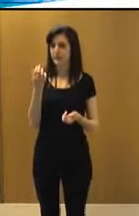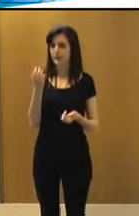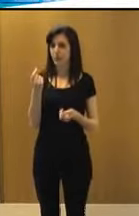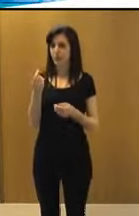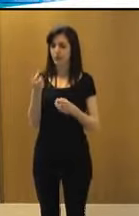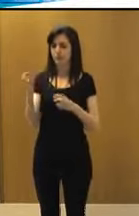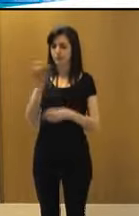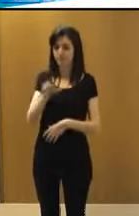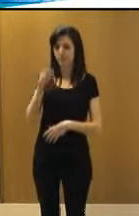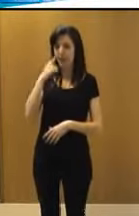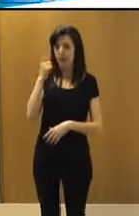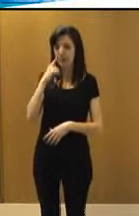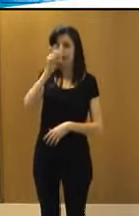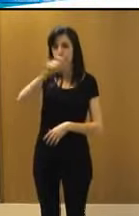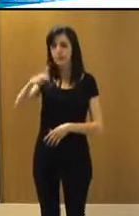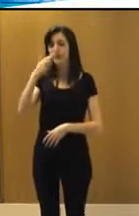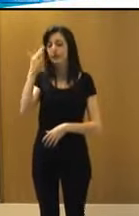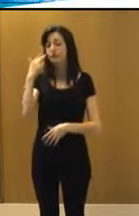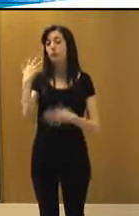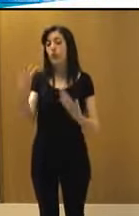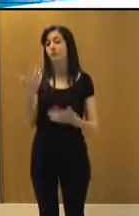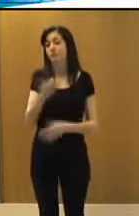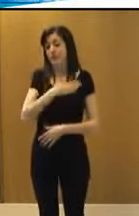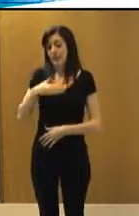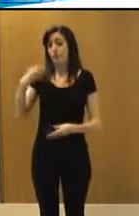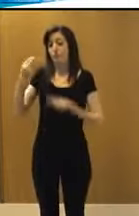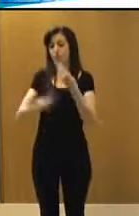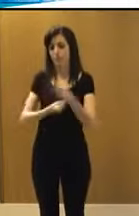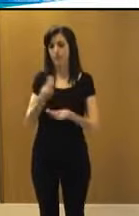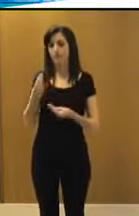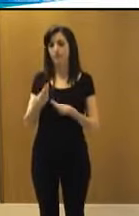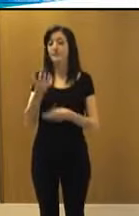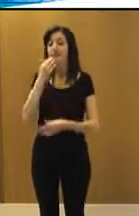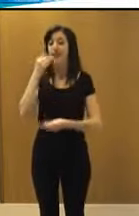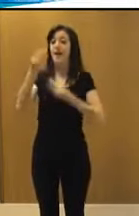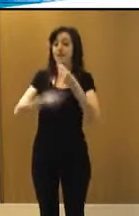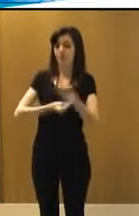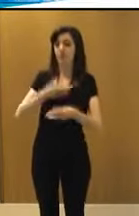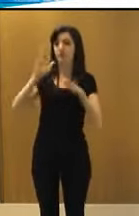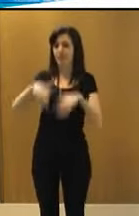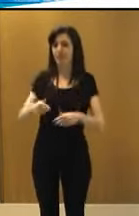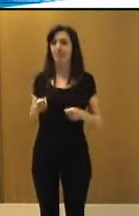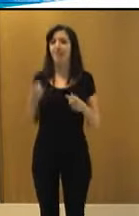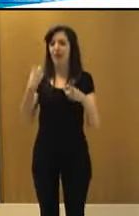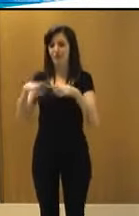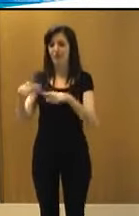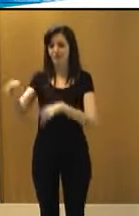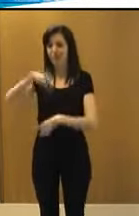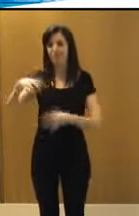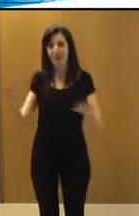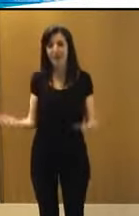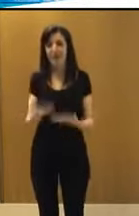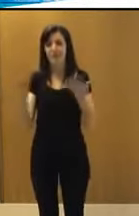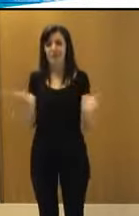inspeccionar, revisar un poco más los intereses de esta población. Y eso es lo que pretendemos hacer, y entonces solo así podremos ofertar cosas